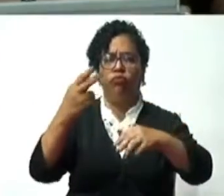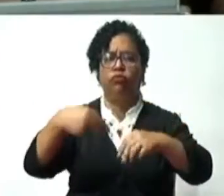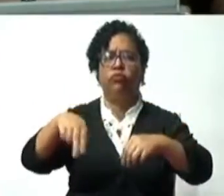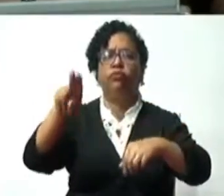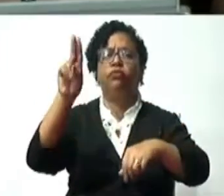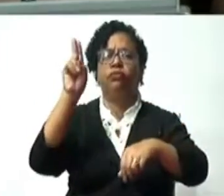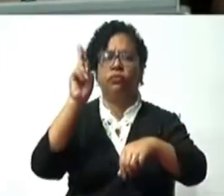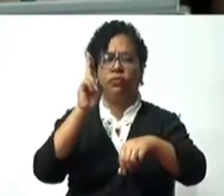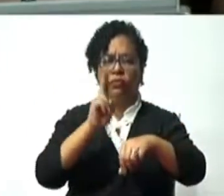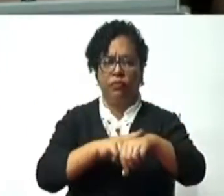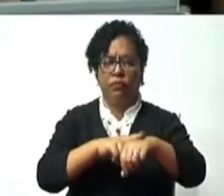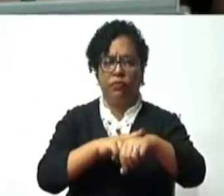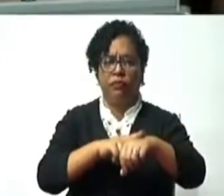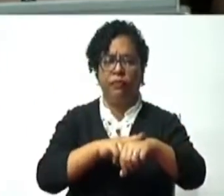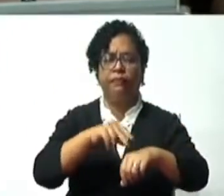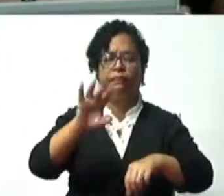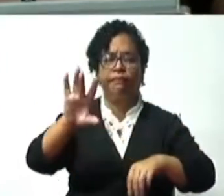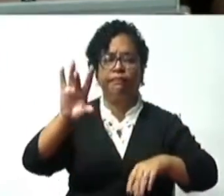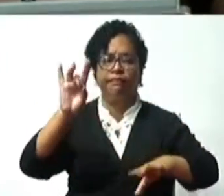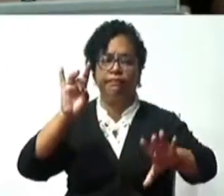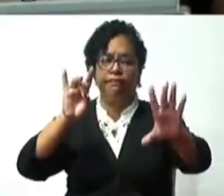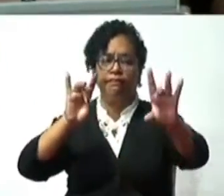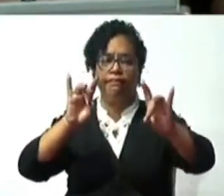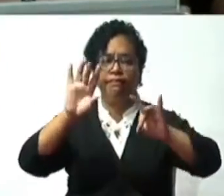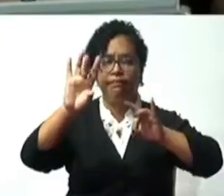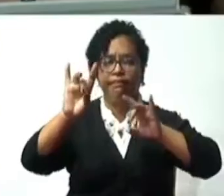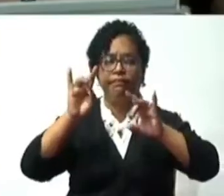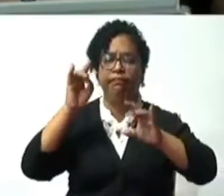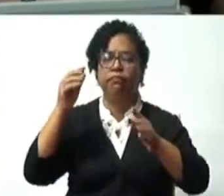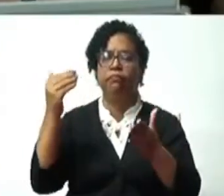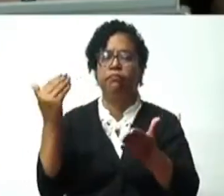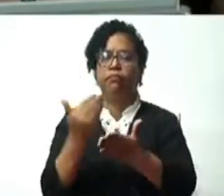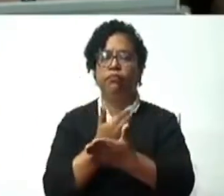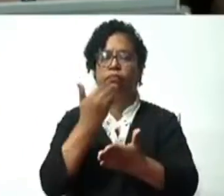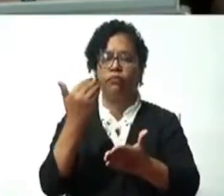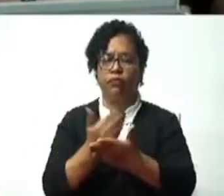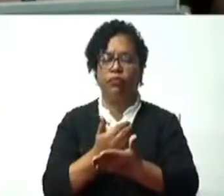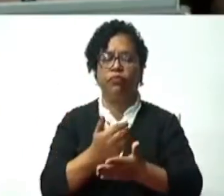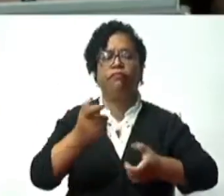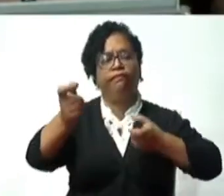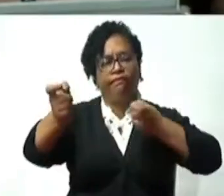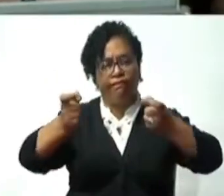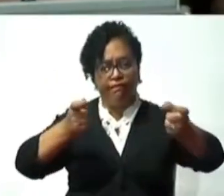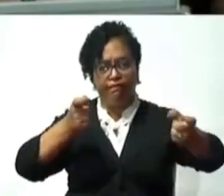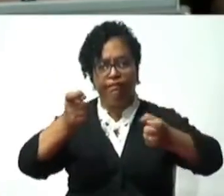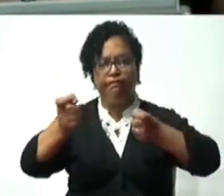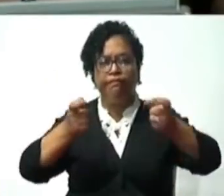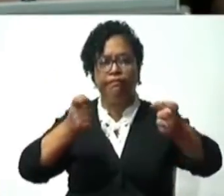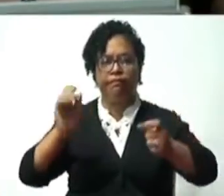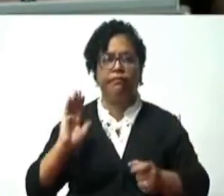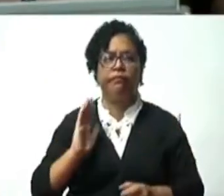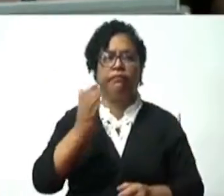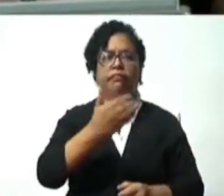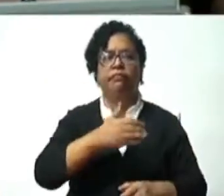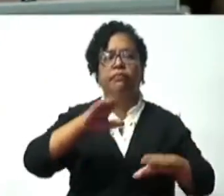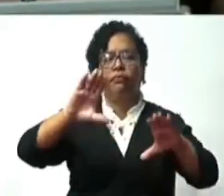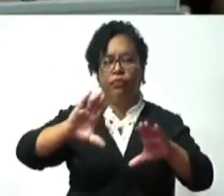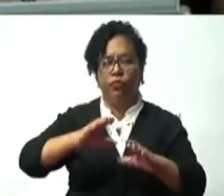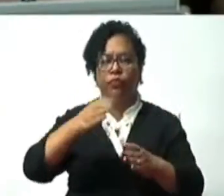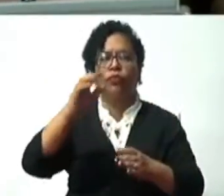elegir las nuevas autoridades de nuestro partido. Con esta